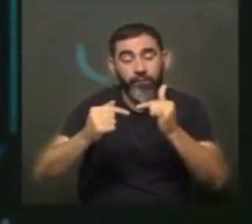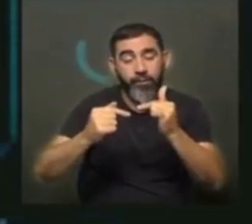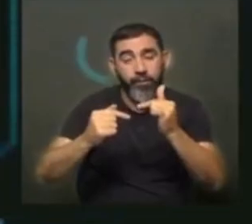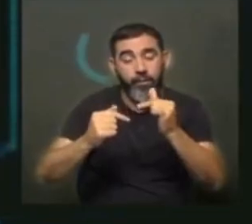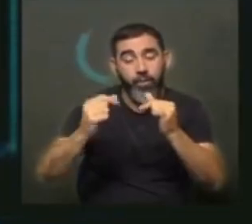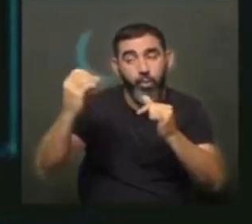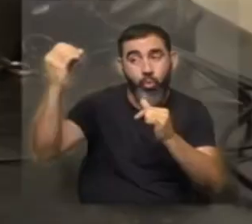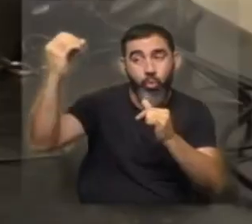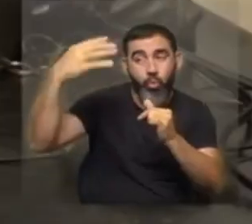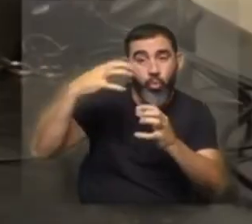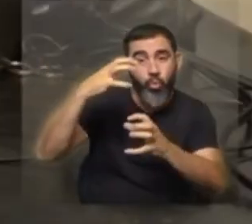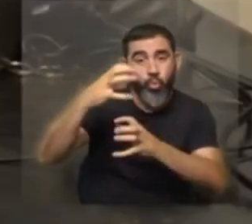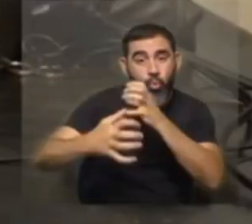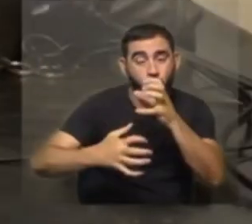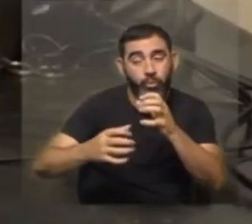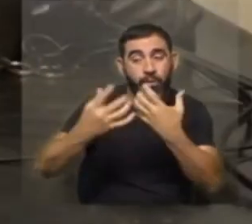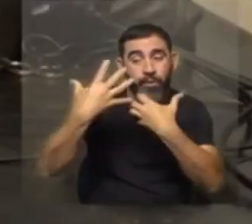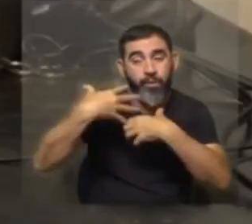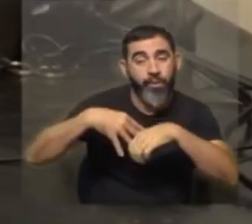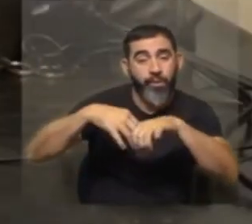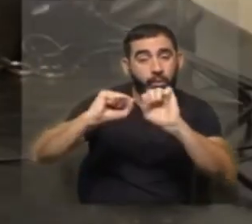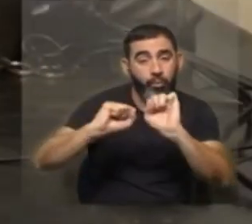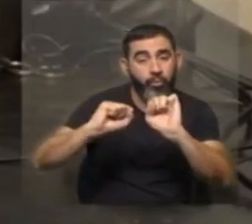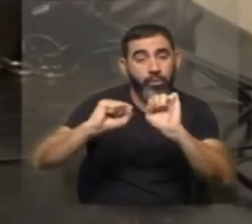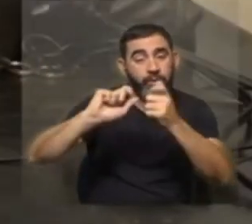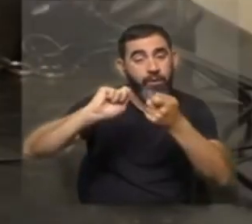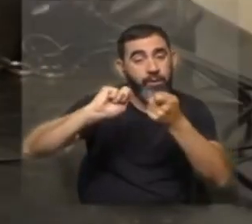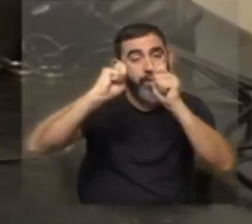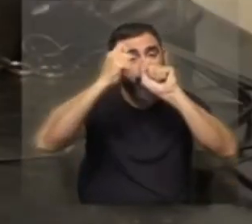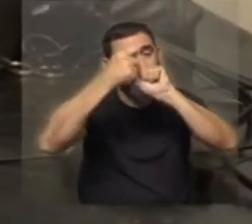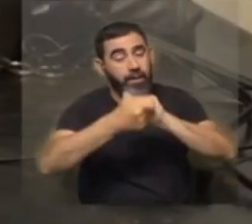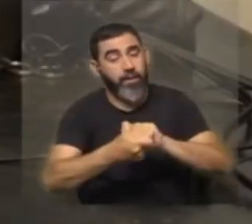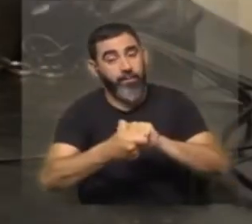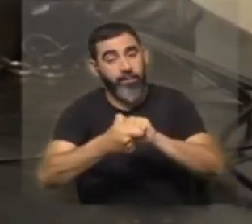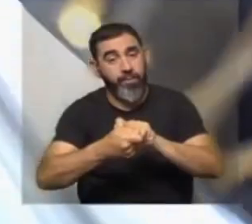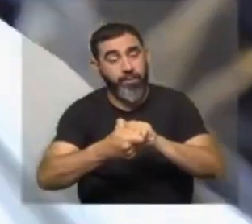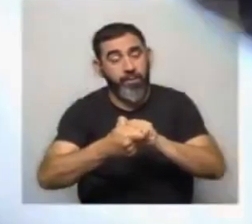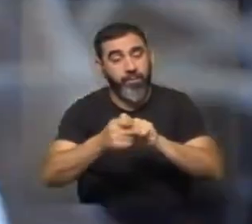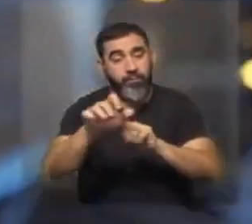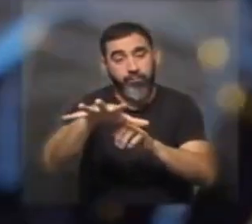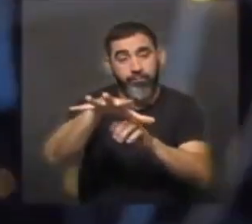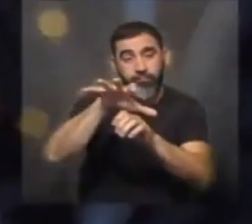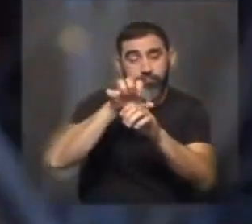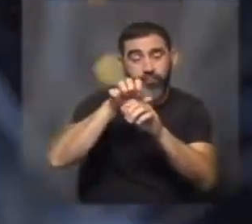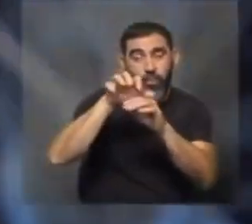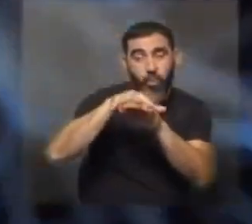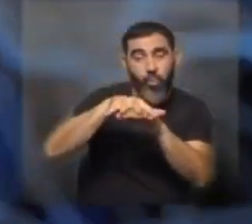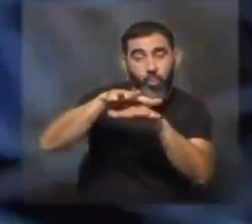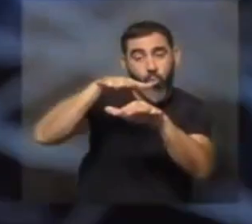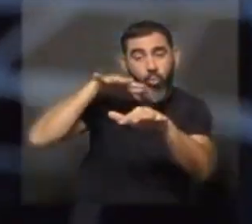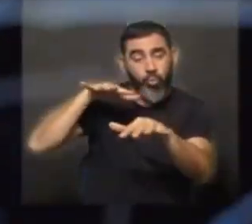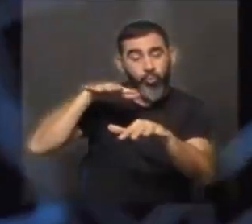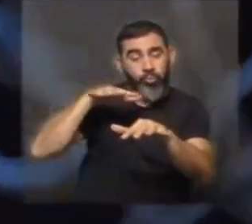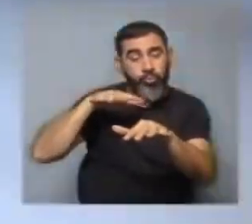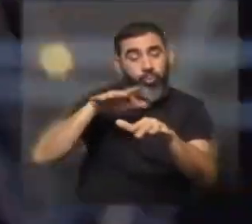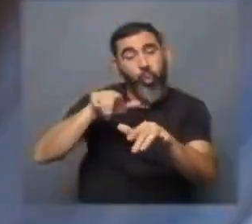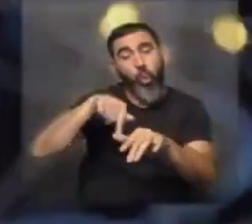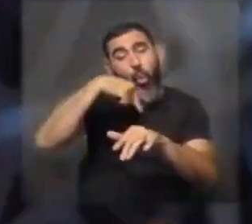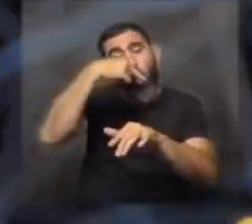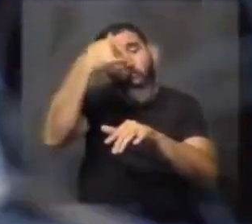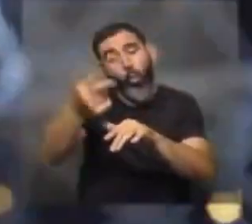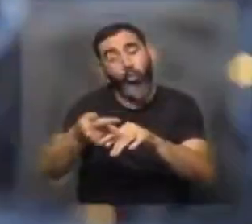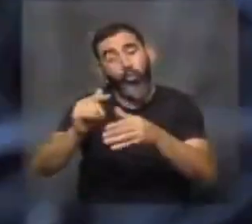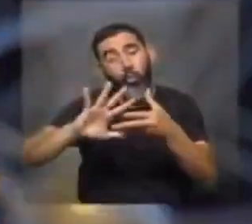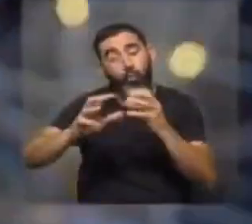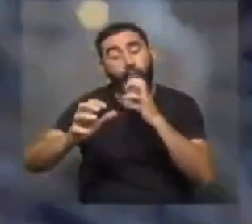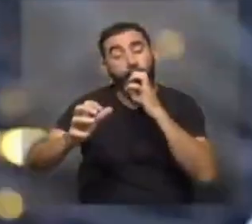de luz, y además de detectarlos, son capaces de traducir esas señales, que son lumínicas, en otro